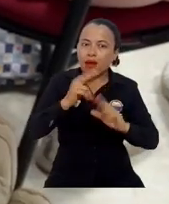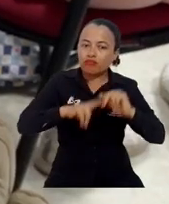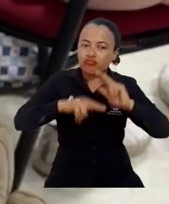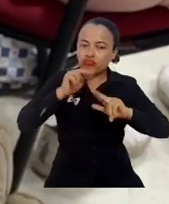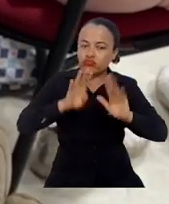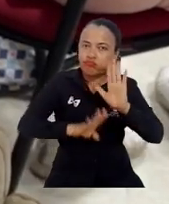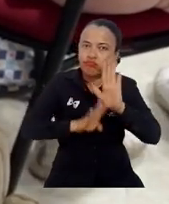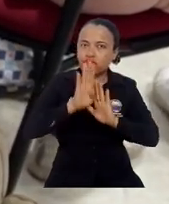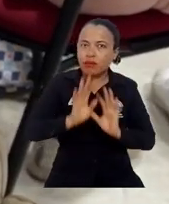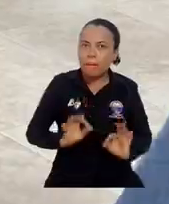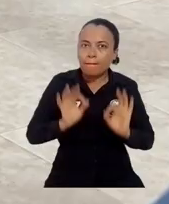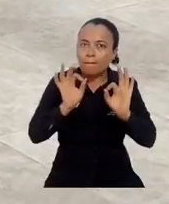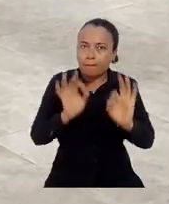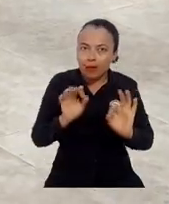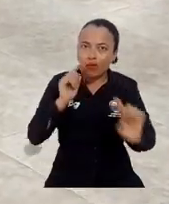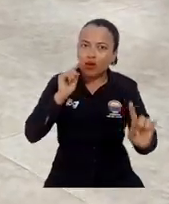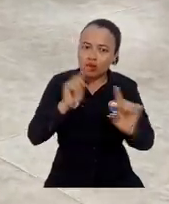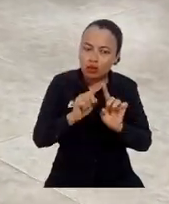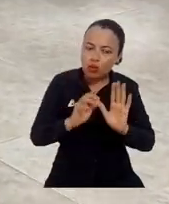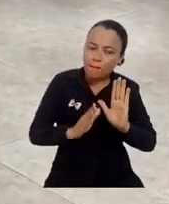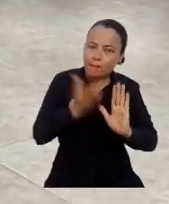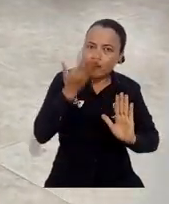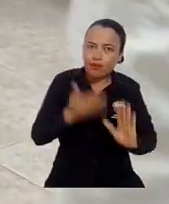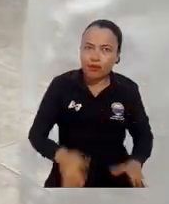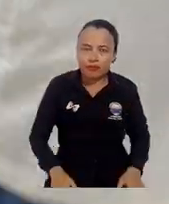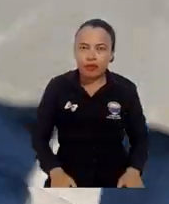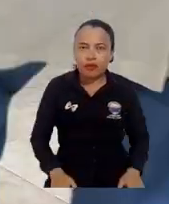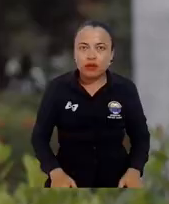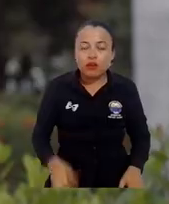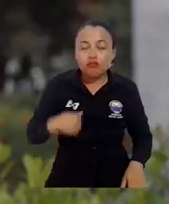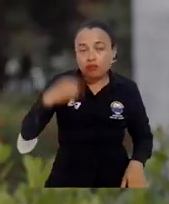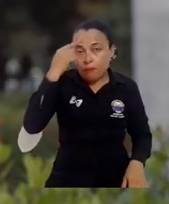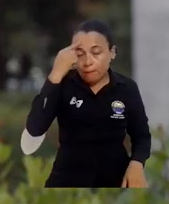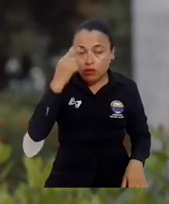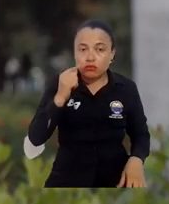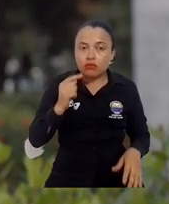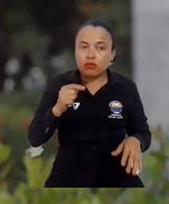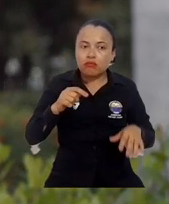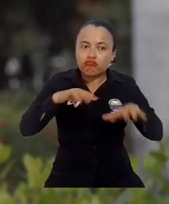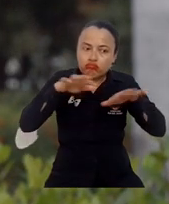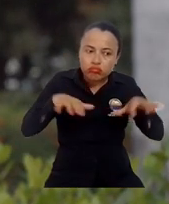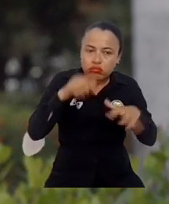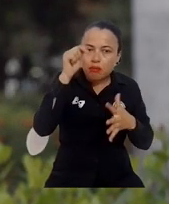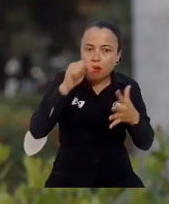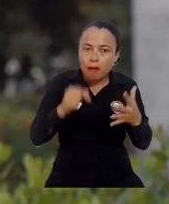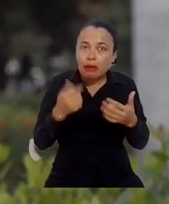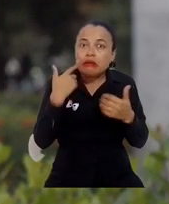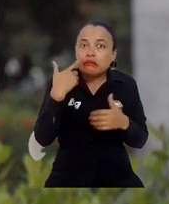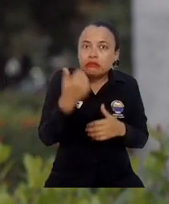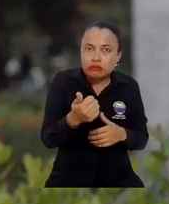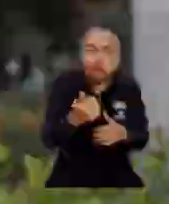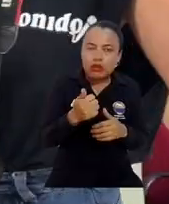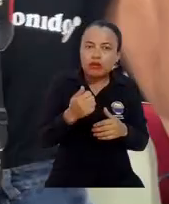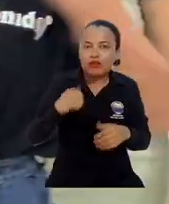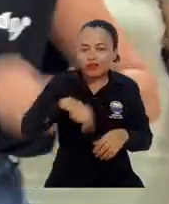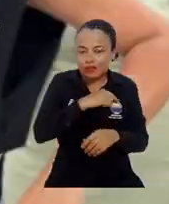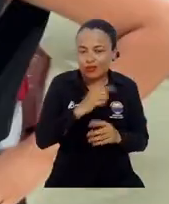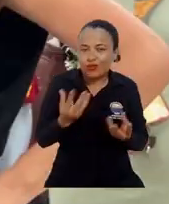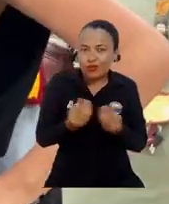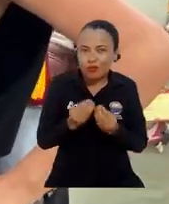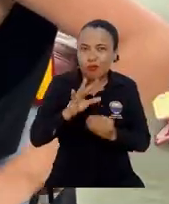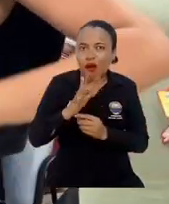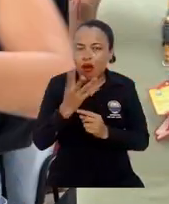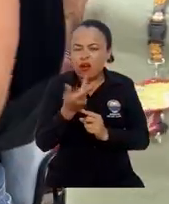en crecimiento, en ascenso y siempre con una visión de mejorarlo. Entonces me parece que son dinámicas muy chéveres que nosotros como artes